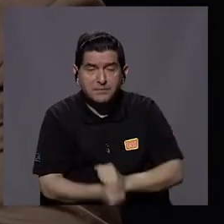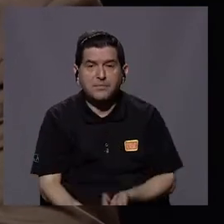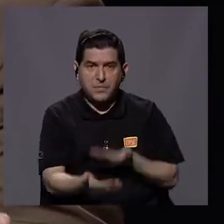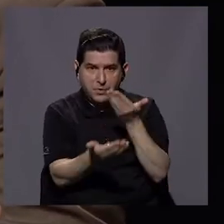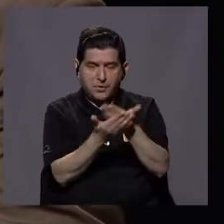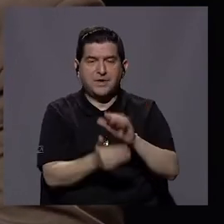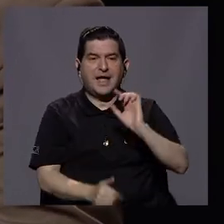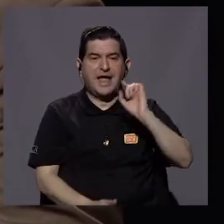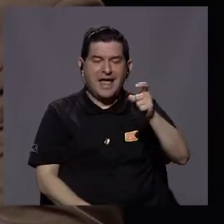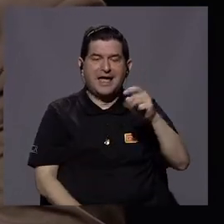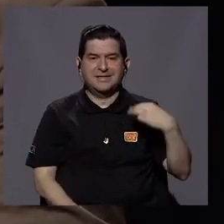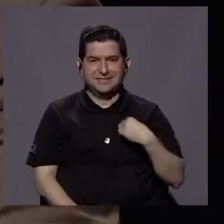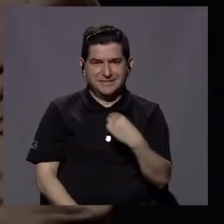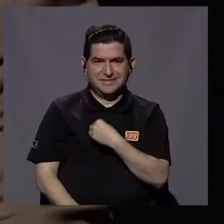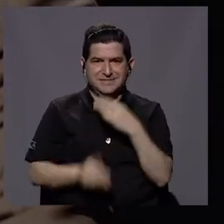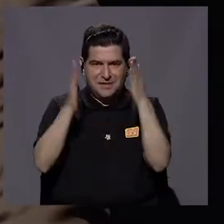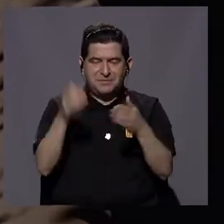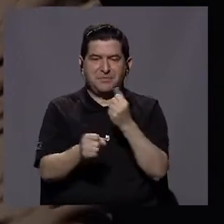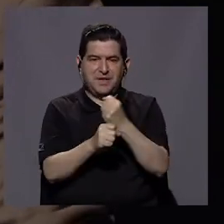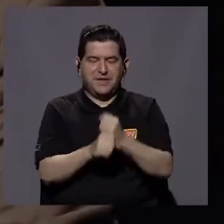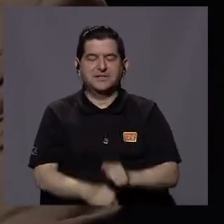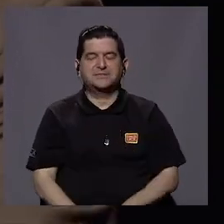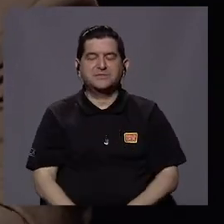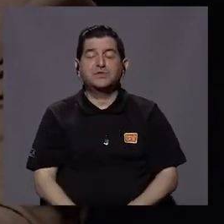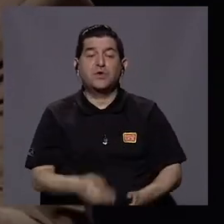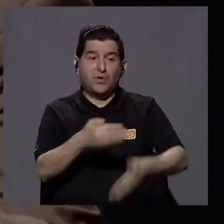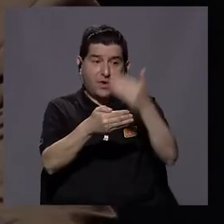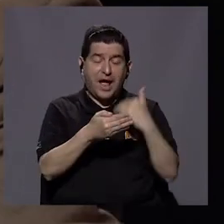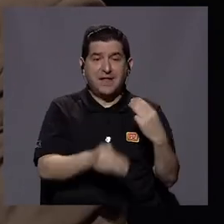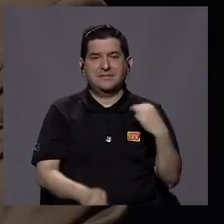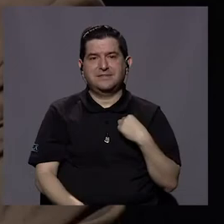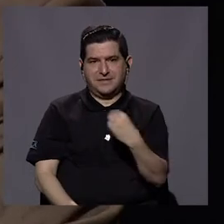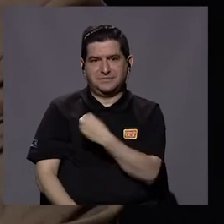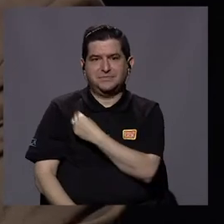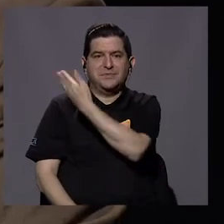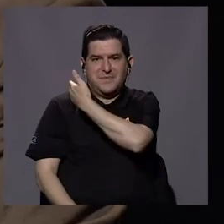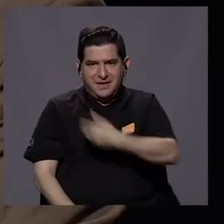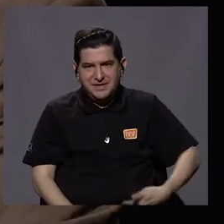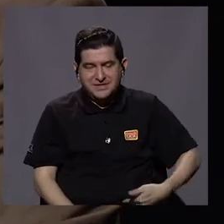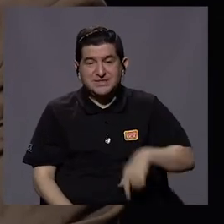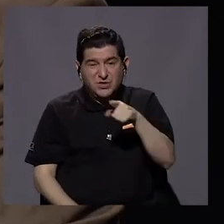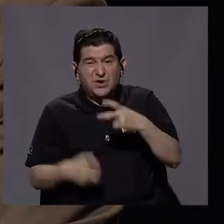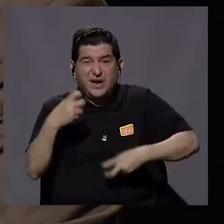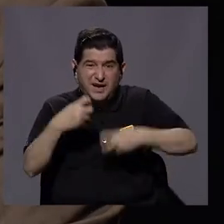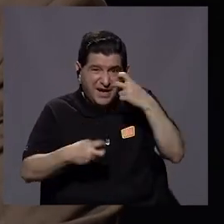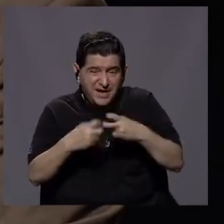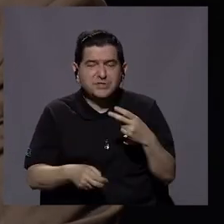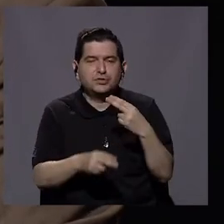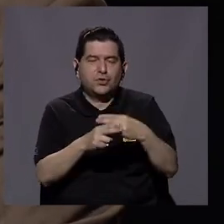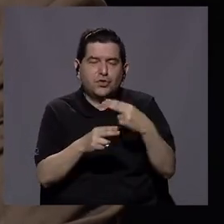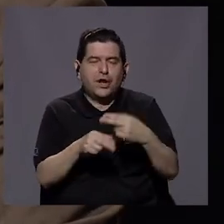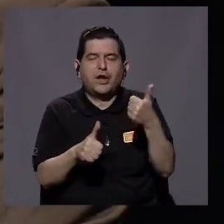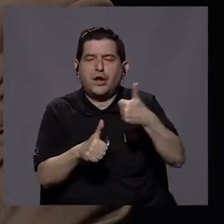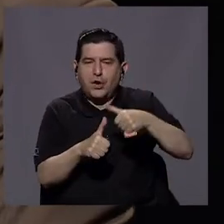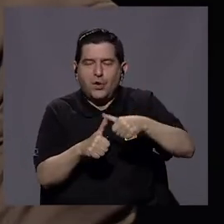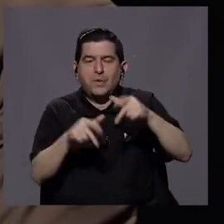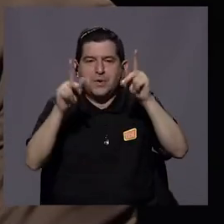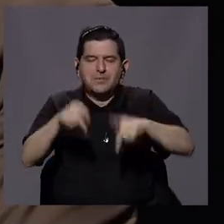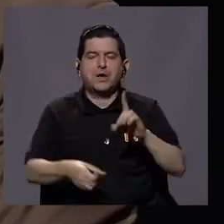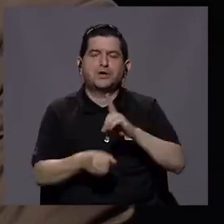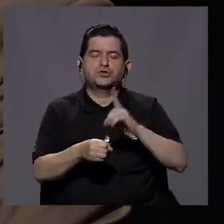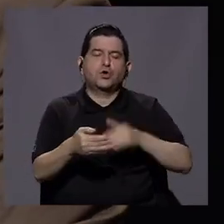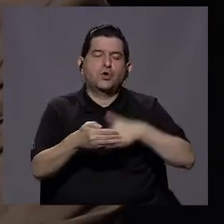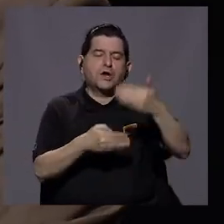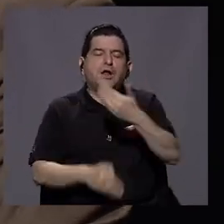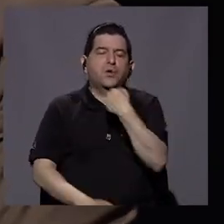que plantea un exministro de Trabajo que fue ministro de la Presidencia, que también es un problema, es decir, es un problema de nombres y de apellidos. Una persona que es